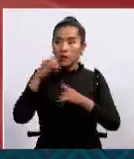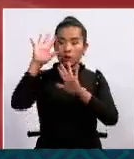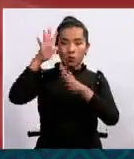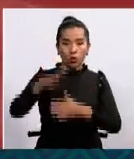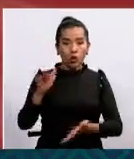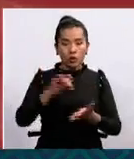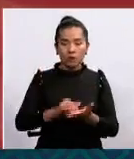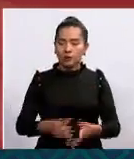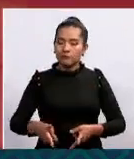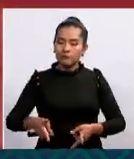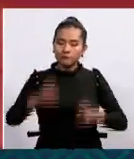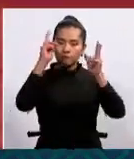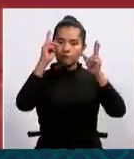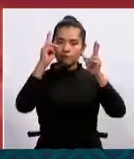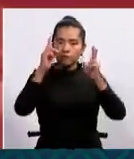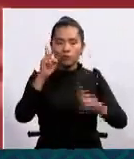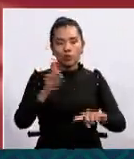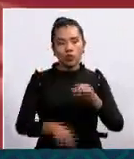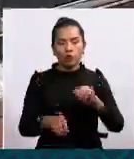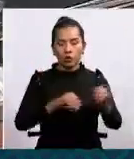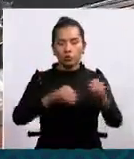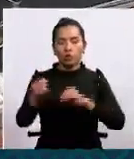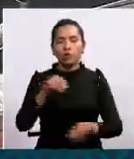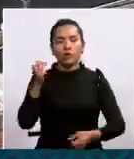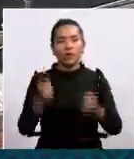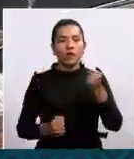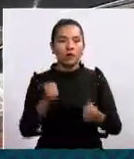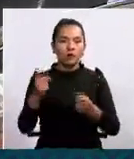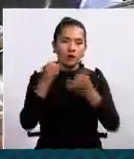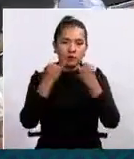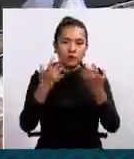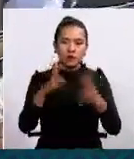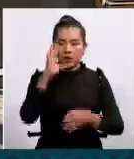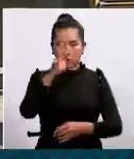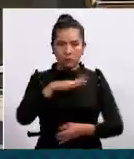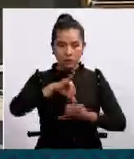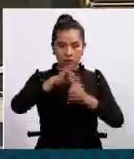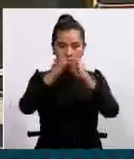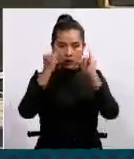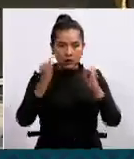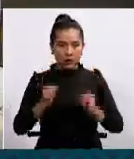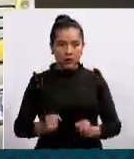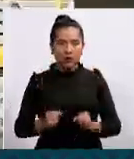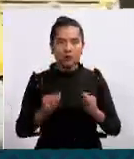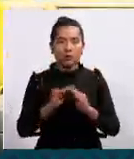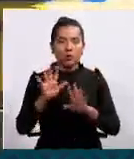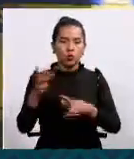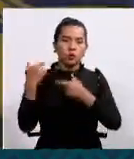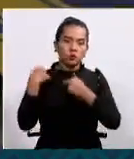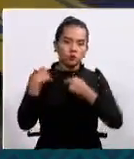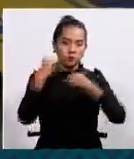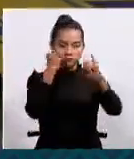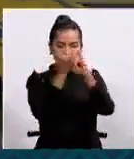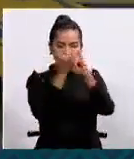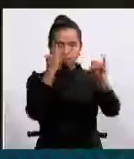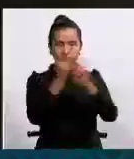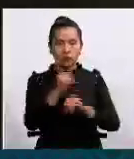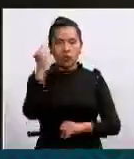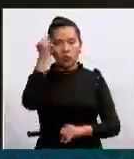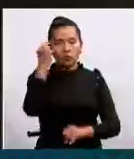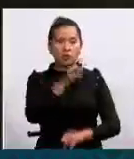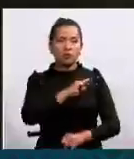se canceló la circulación de vehículos, de acuerdo al reporte del ingeniero Vladimir Vargas, director de atención a riesgos del gobierno municipal.